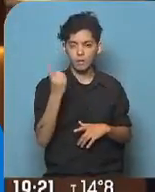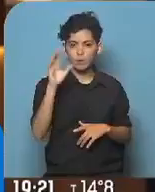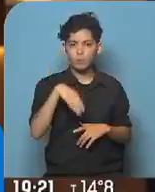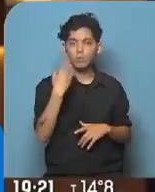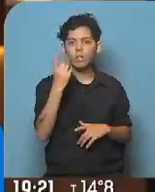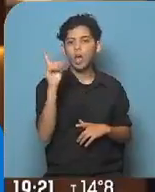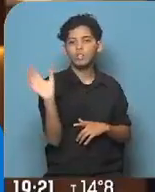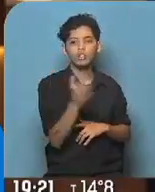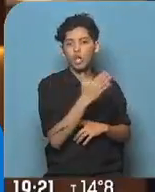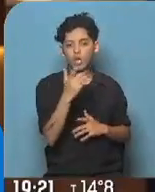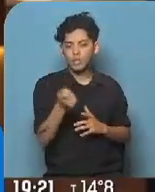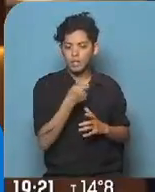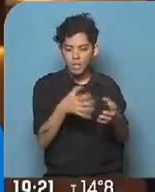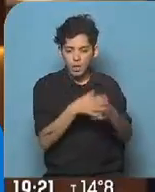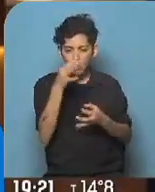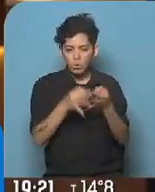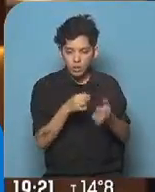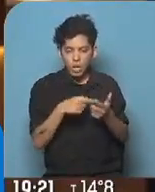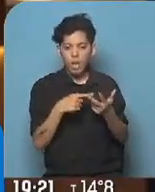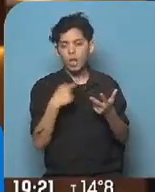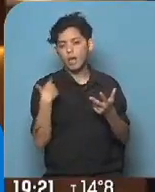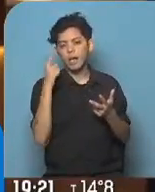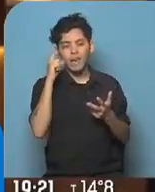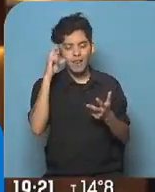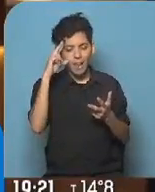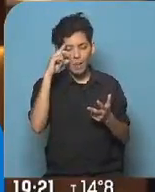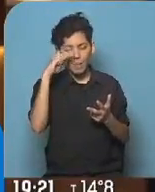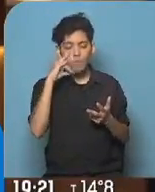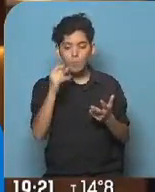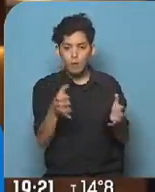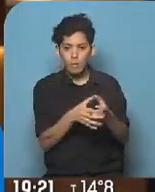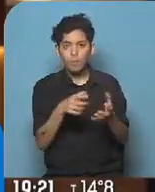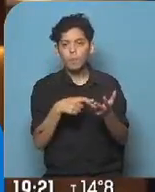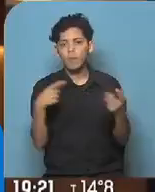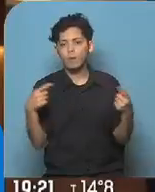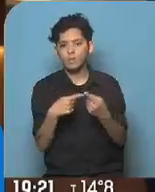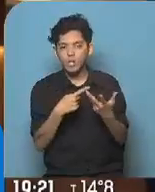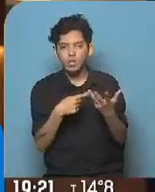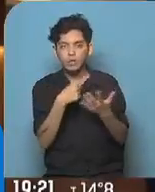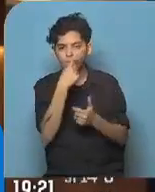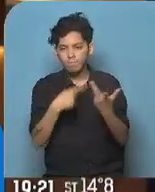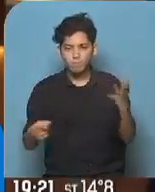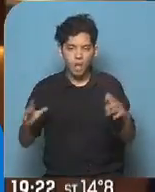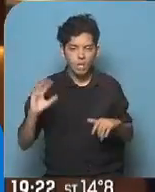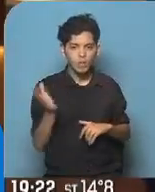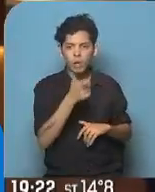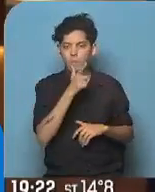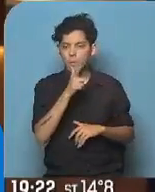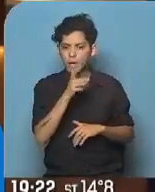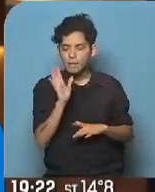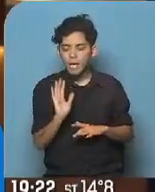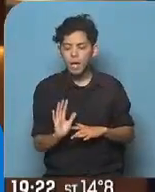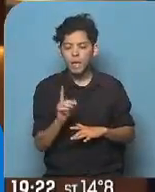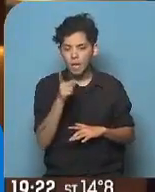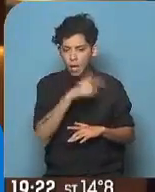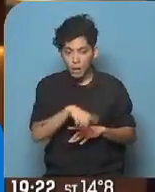actores sociales al sindicalismo y la justicia a los gremios a la oposición me parece que esos